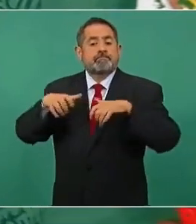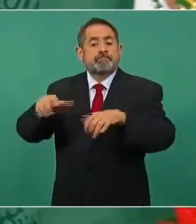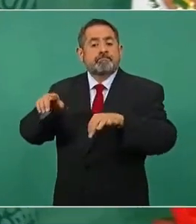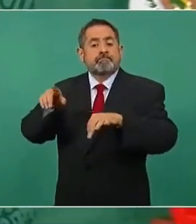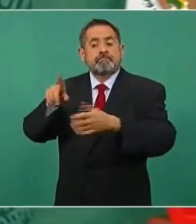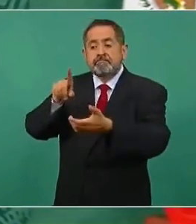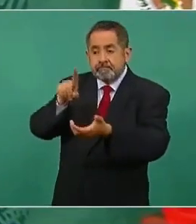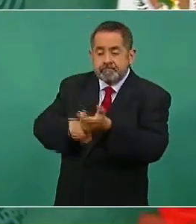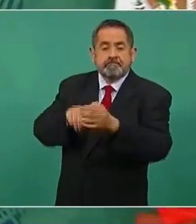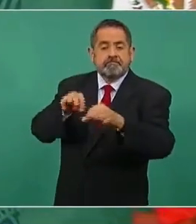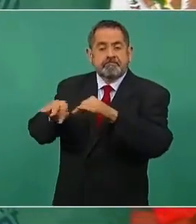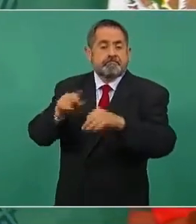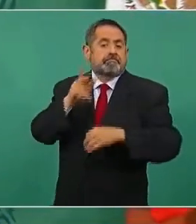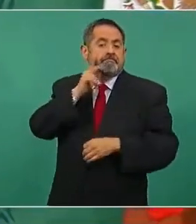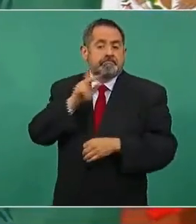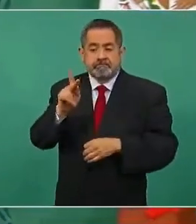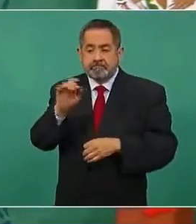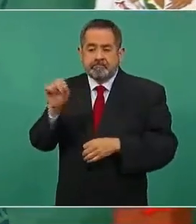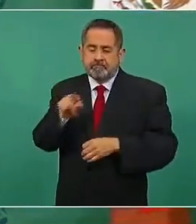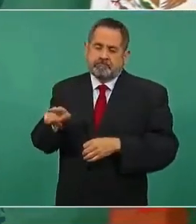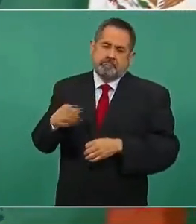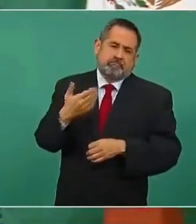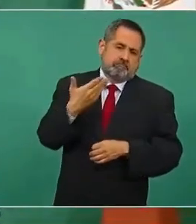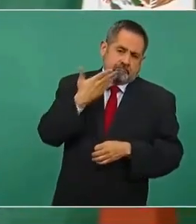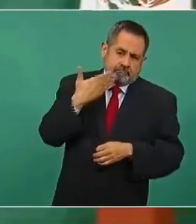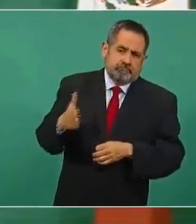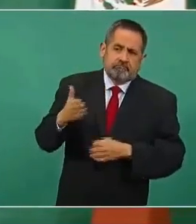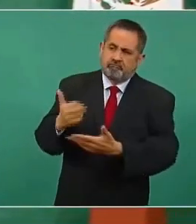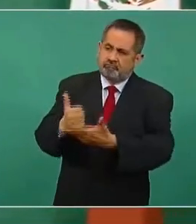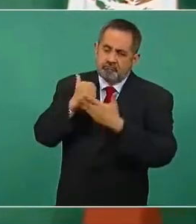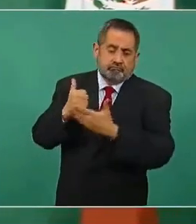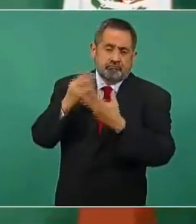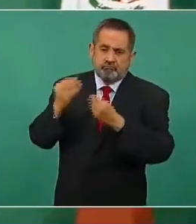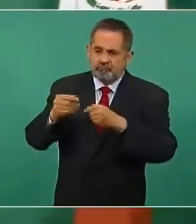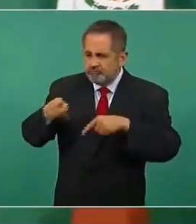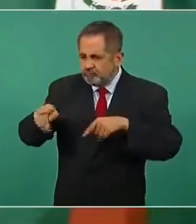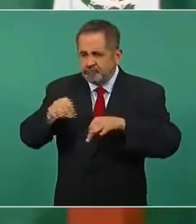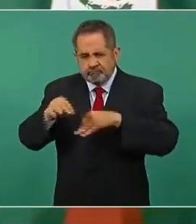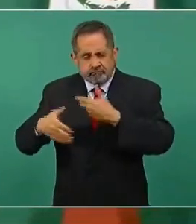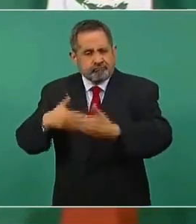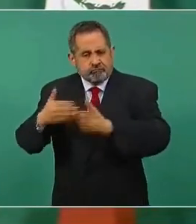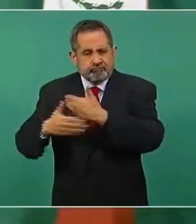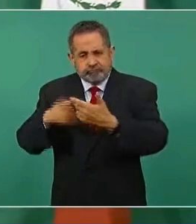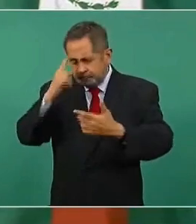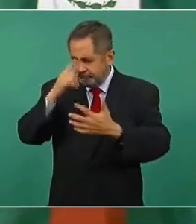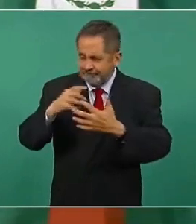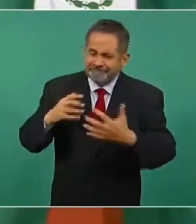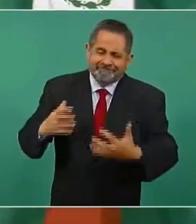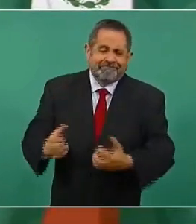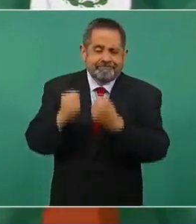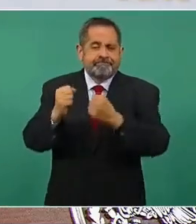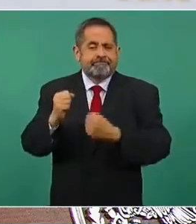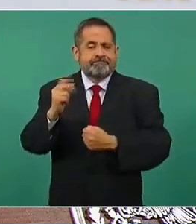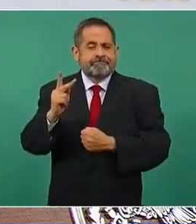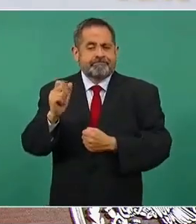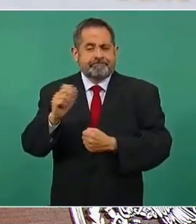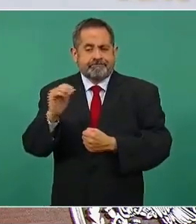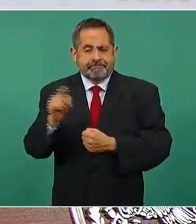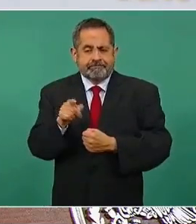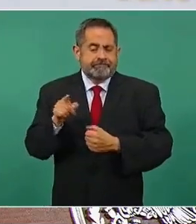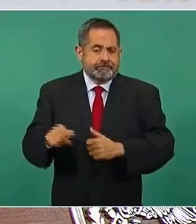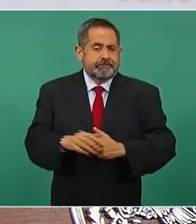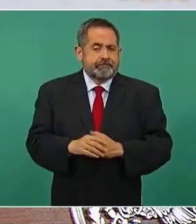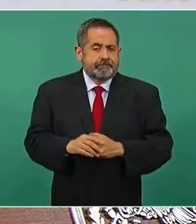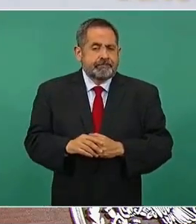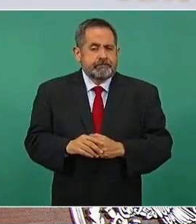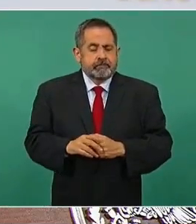Pemex que nos han ayudado mucho a rescatar a Pemex.